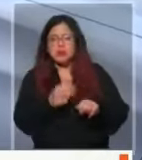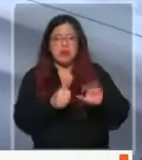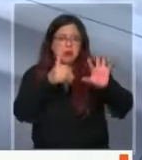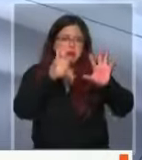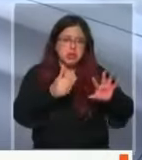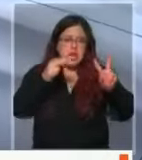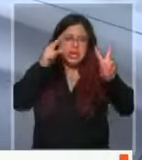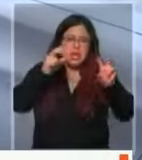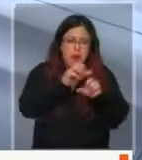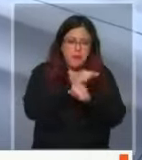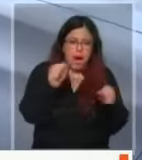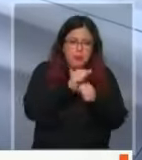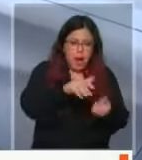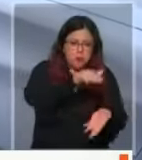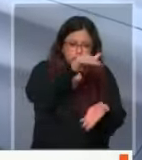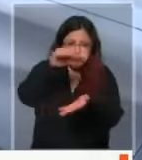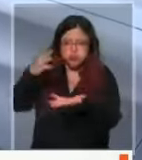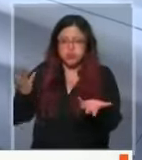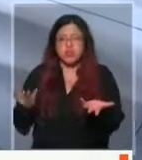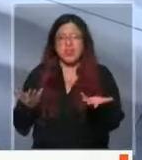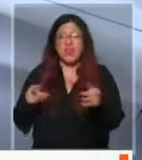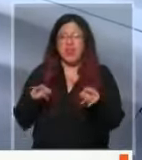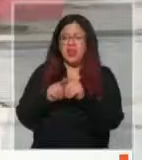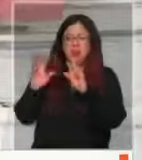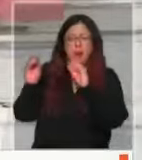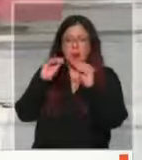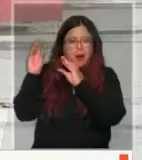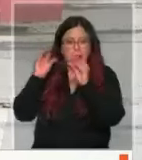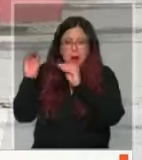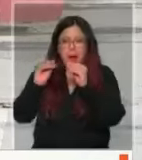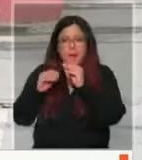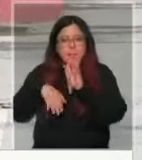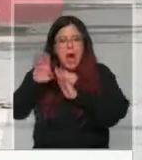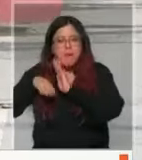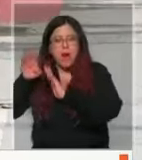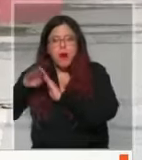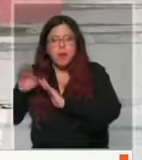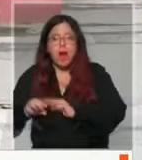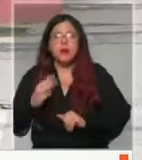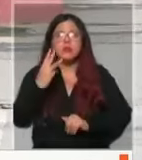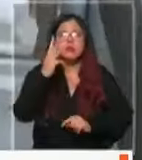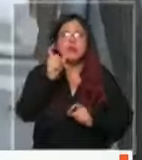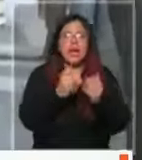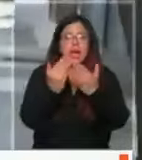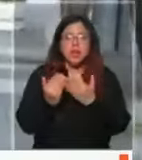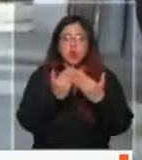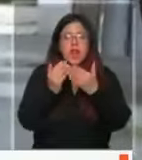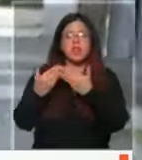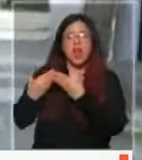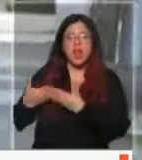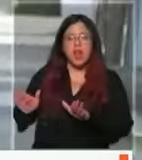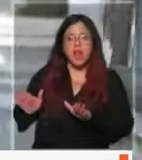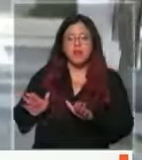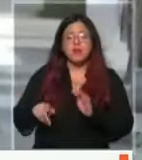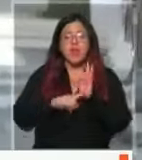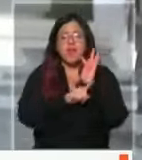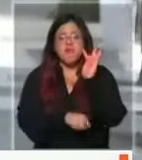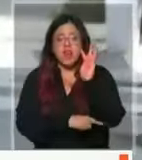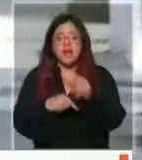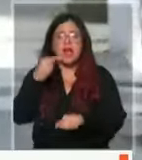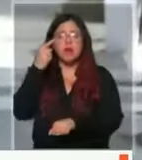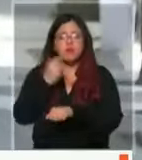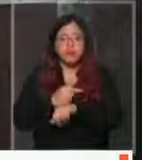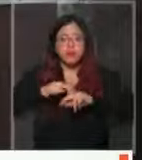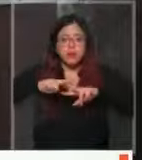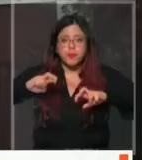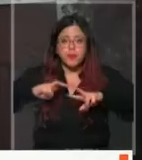él, entonces le empezaron a generar como más ruido. Los 3 escolares quedaron en libertad. La fiscalía ordenó diligencias